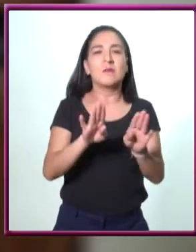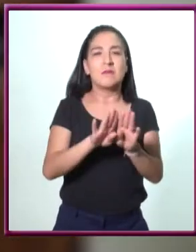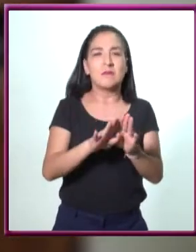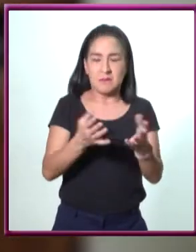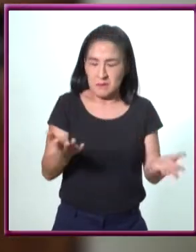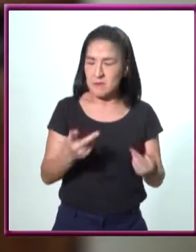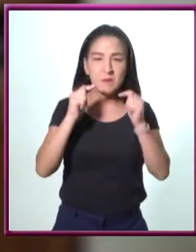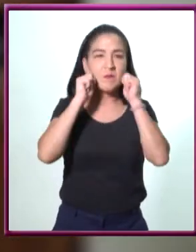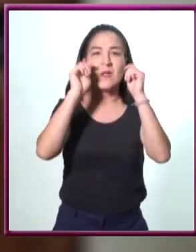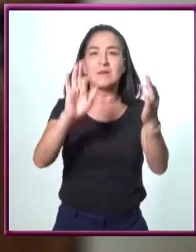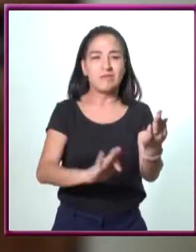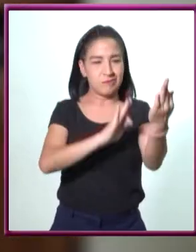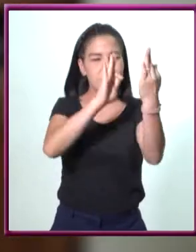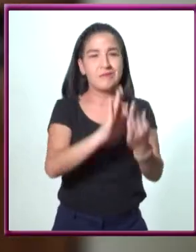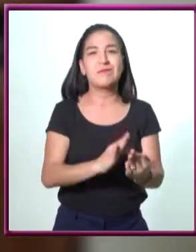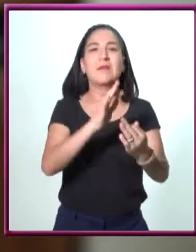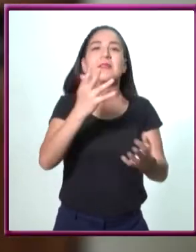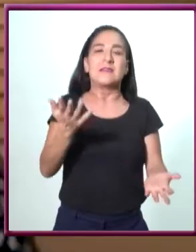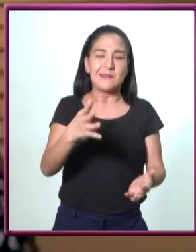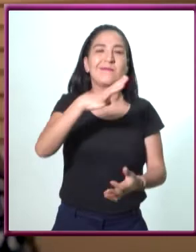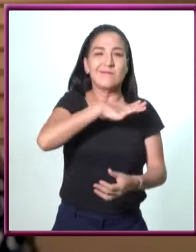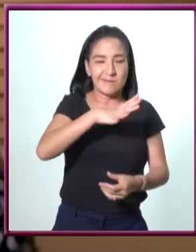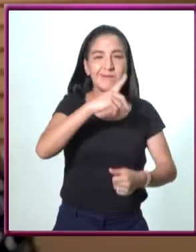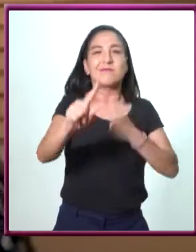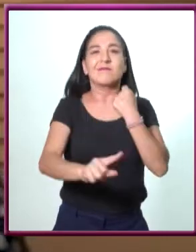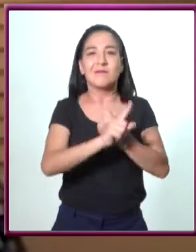de enfrentar que tengo una dificultad,